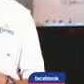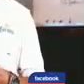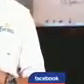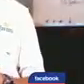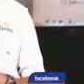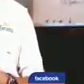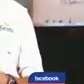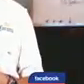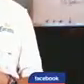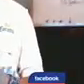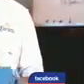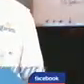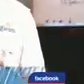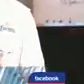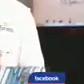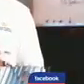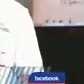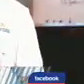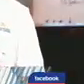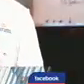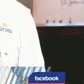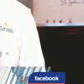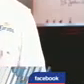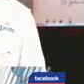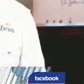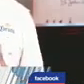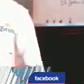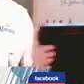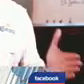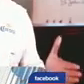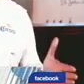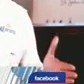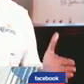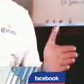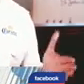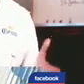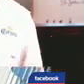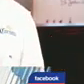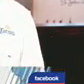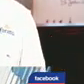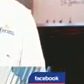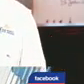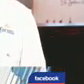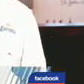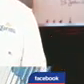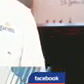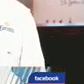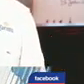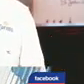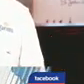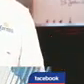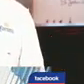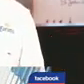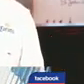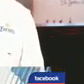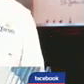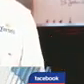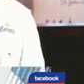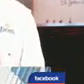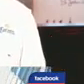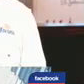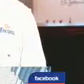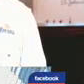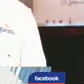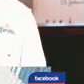fácil es un algoritmo de todo lo que tú compras en el transcurso de los meses anteriores y te da la